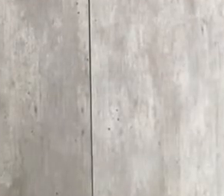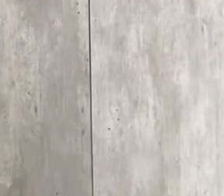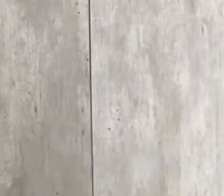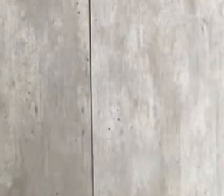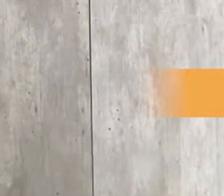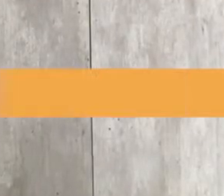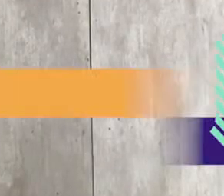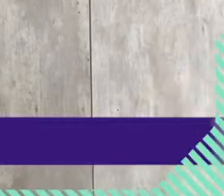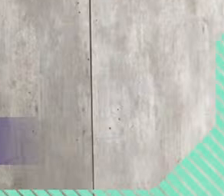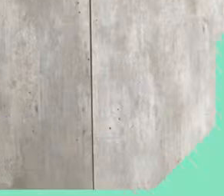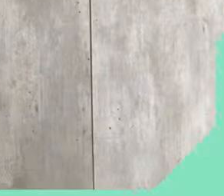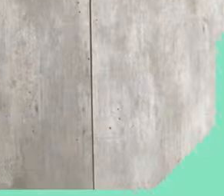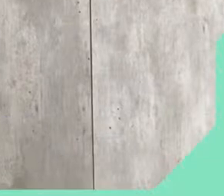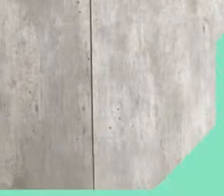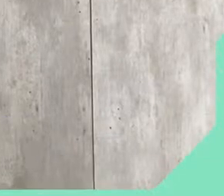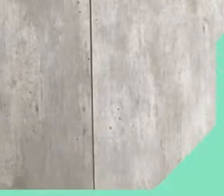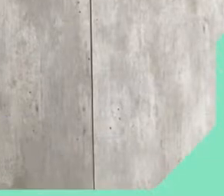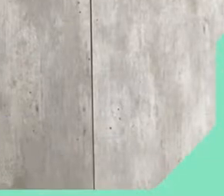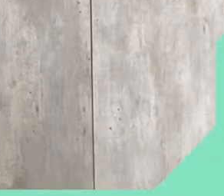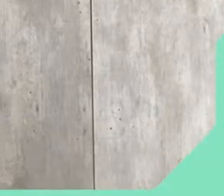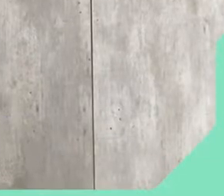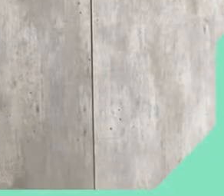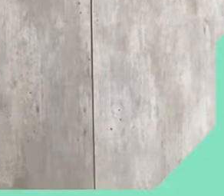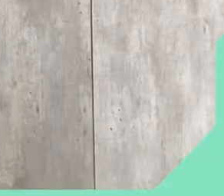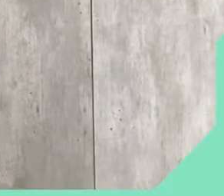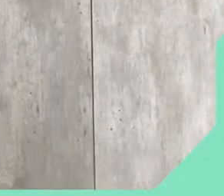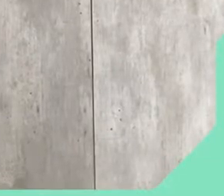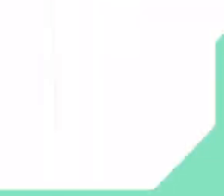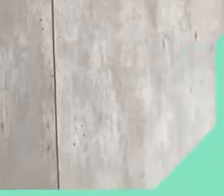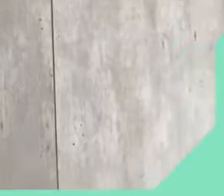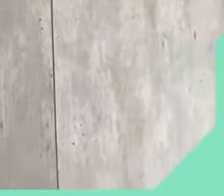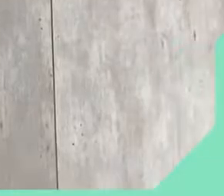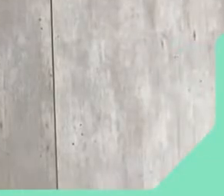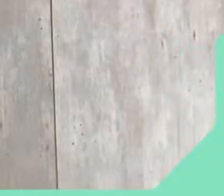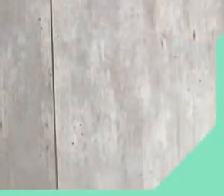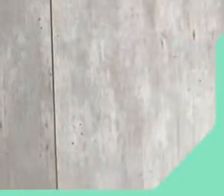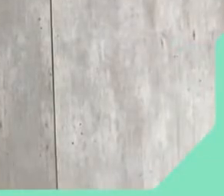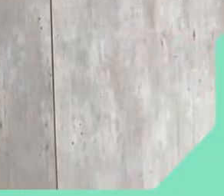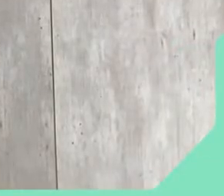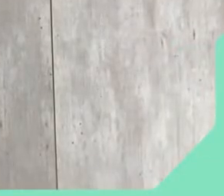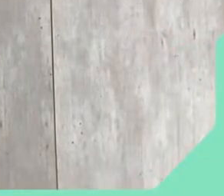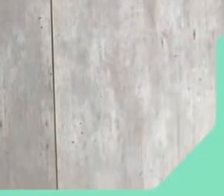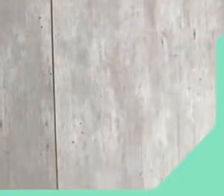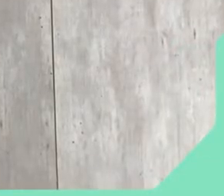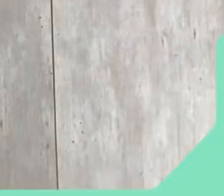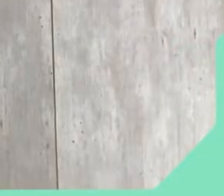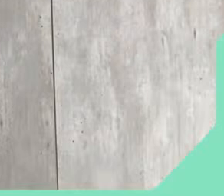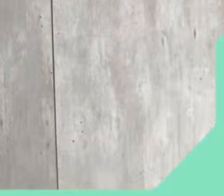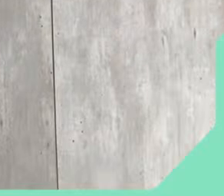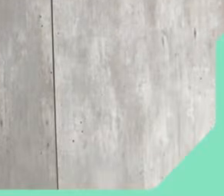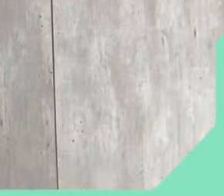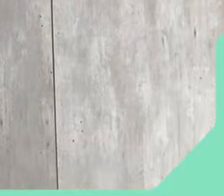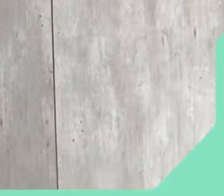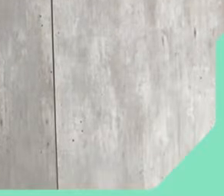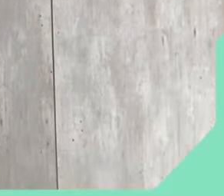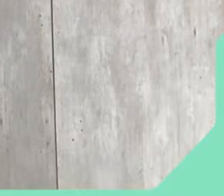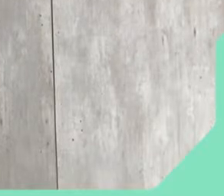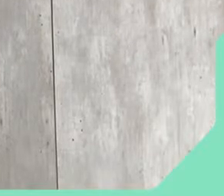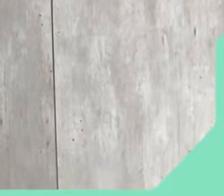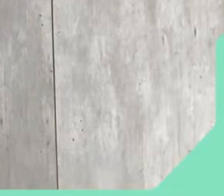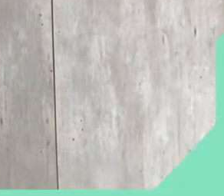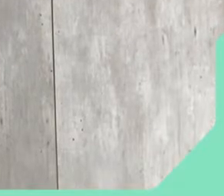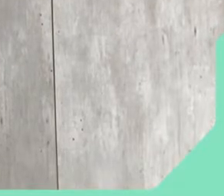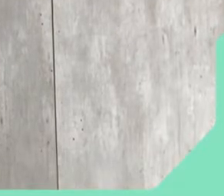llevar adelante para comenzar tu nueva carrera. Queremos que la universidad sea, como